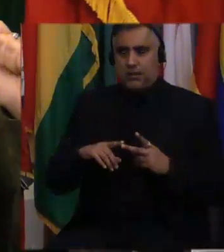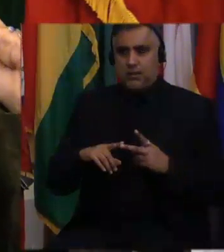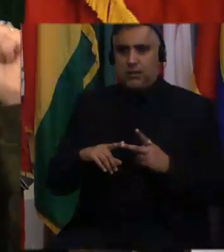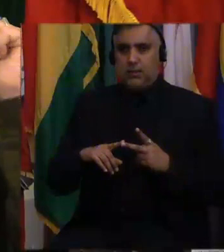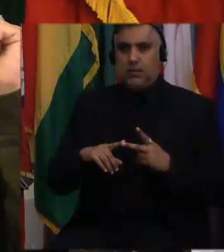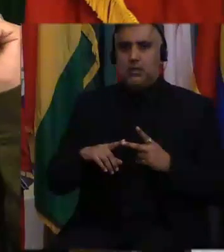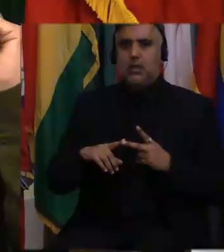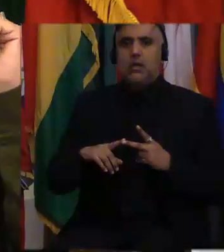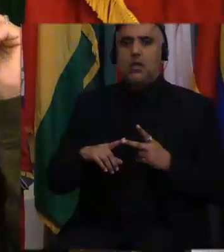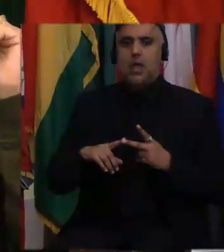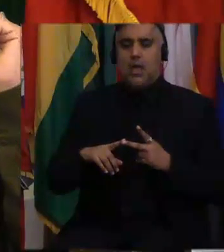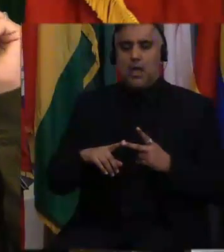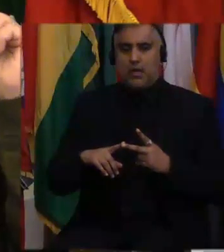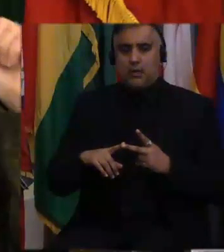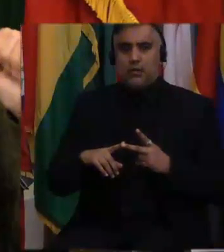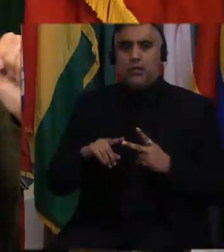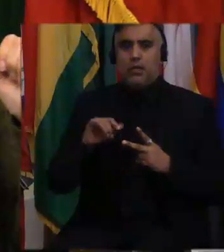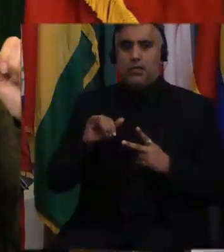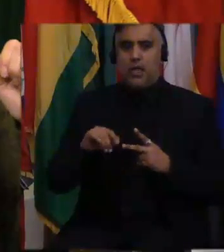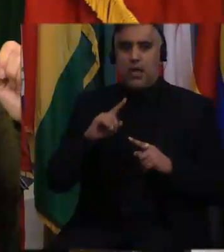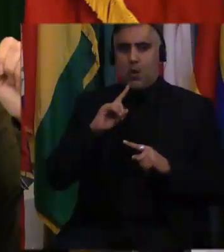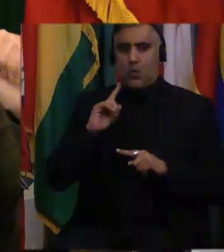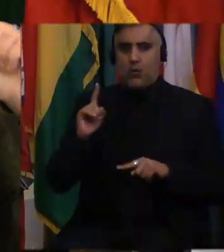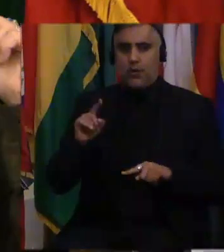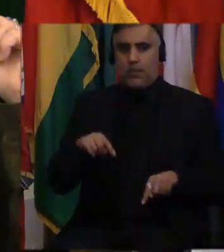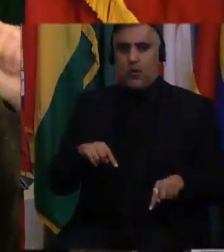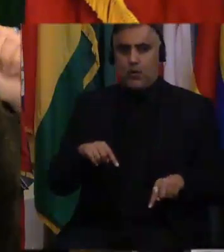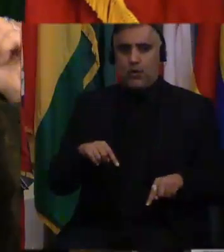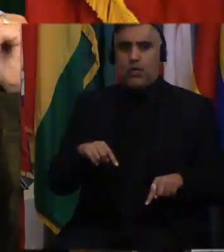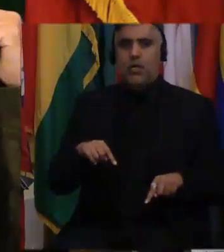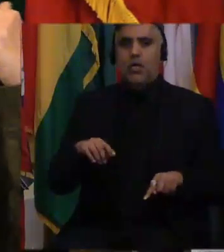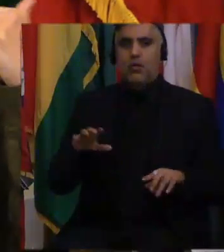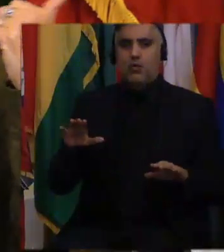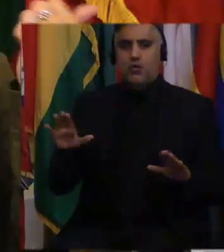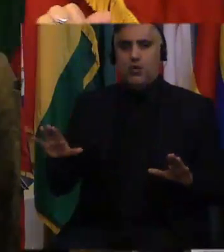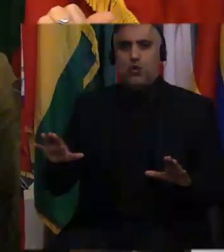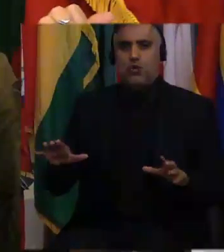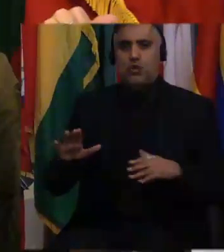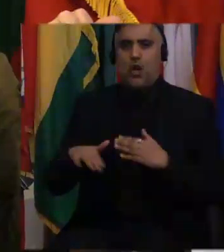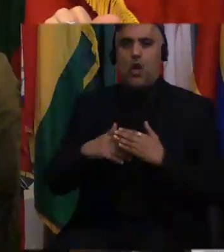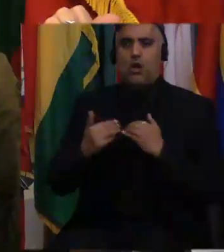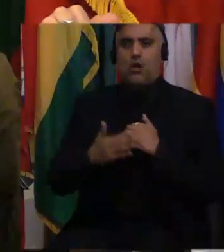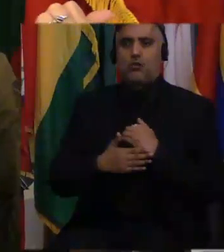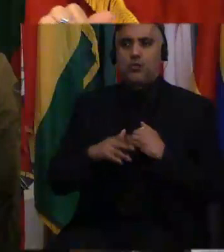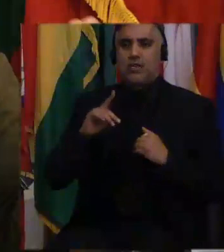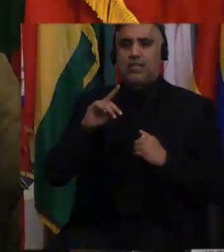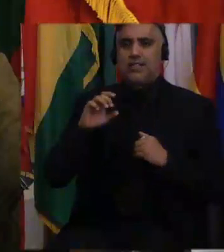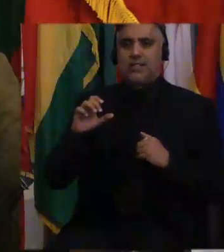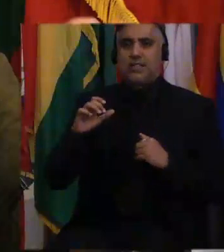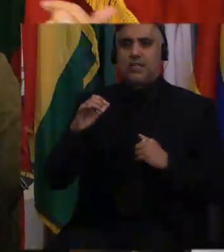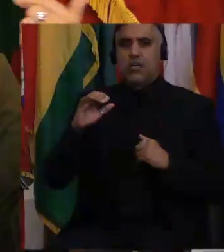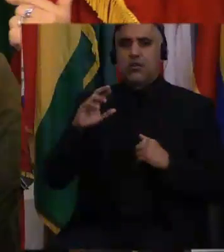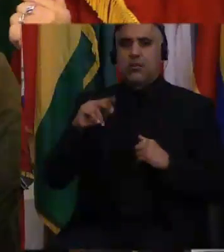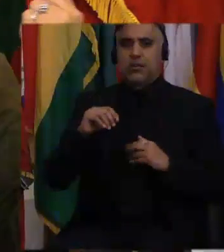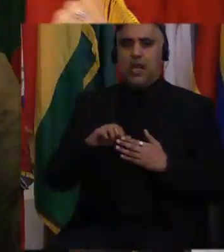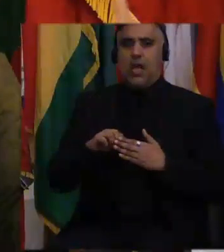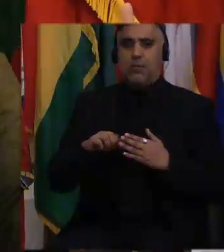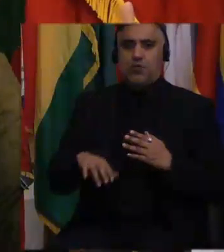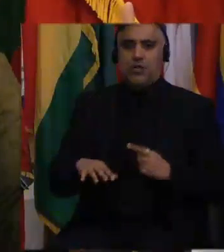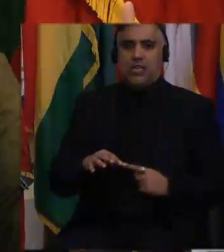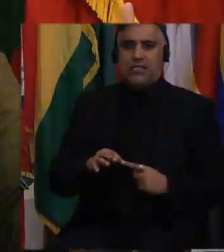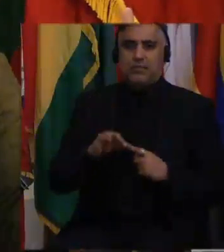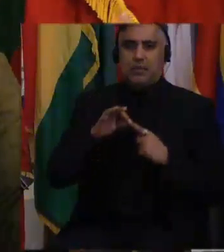países a despenalizar el aborto, por lo menos en los casos de peligro para la vida o la salud de la madre,